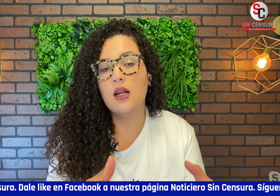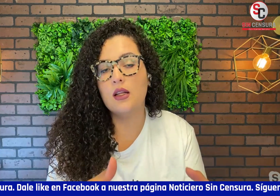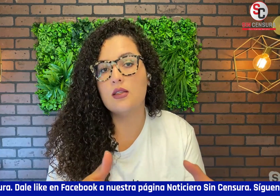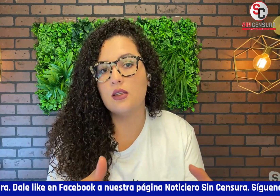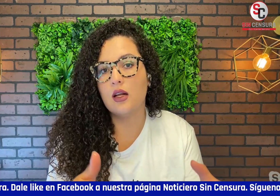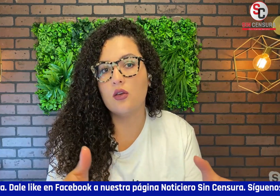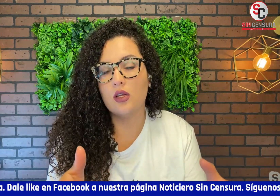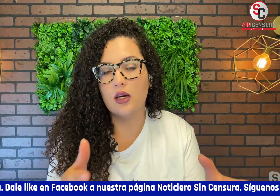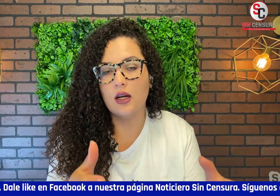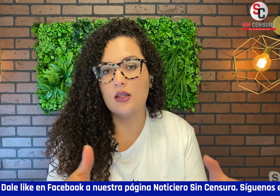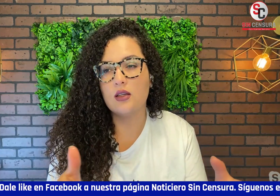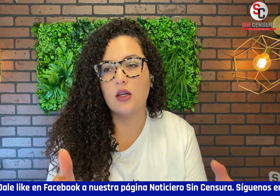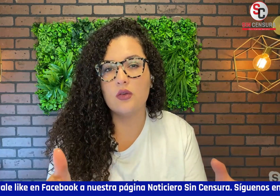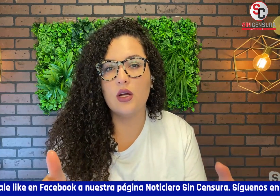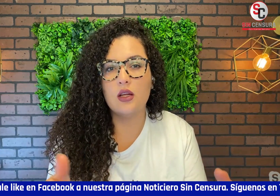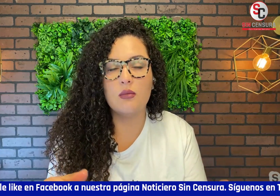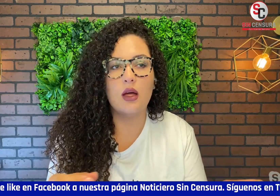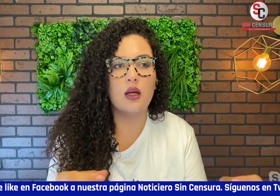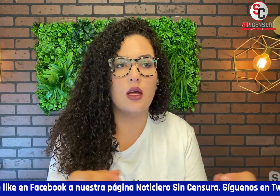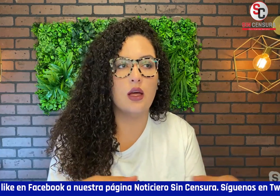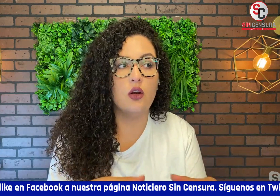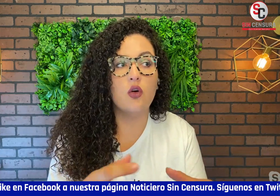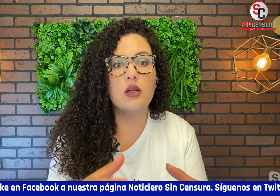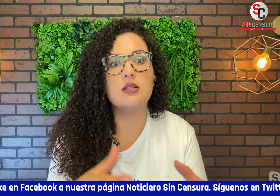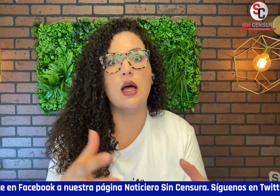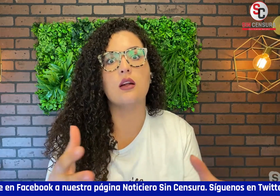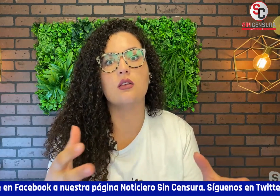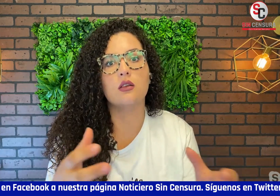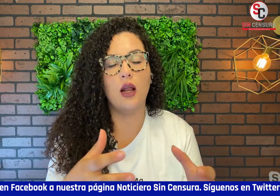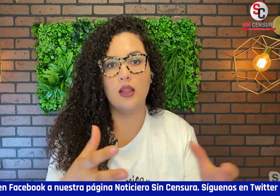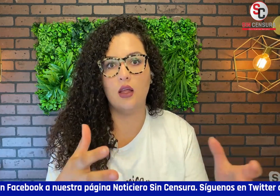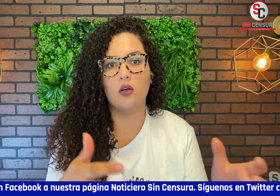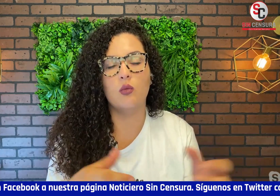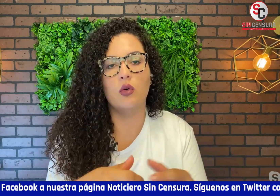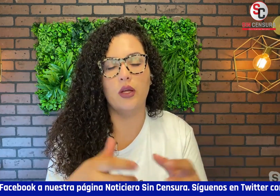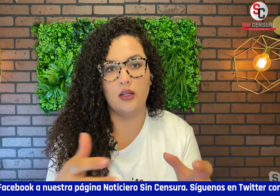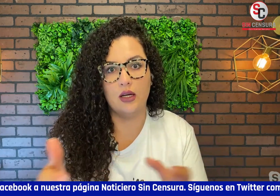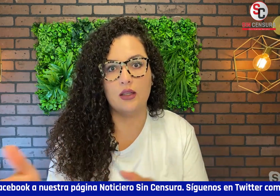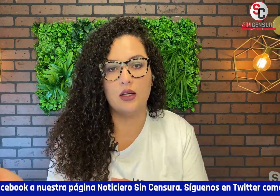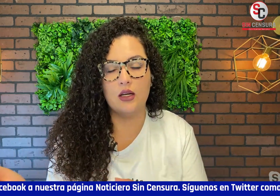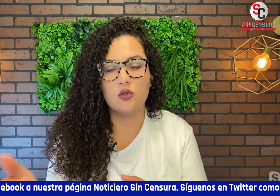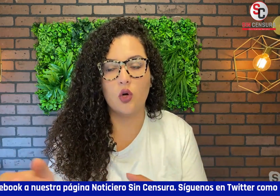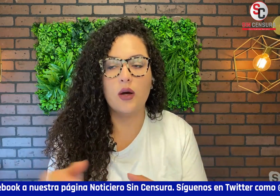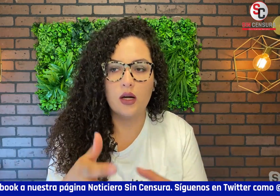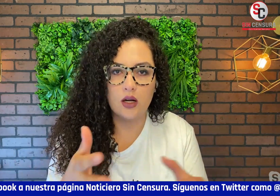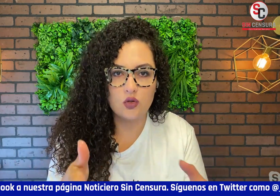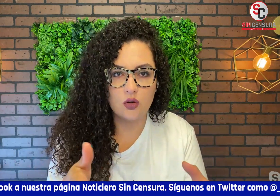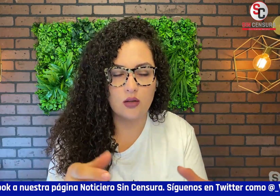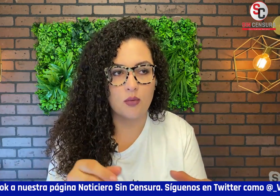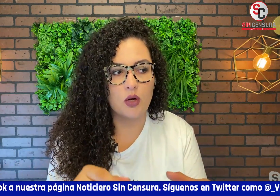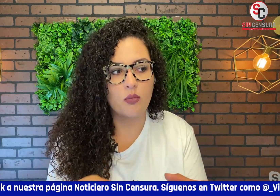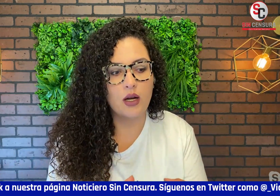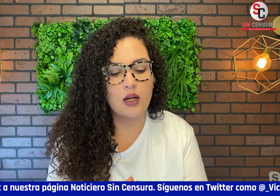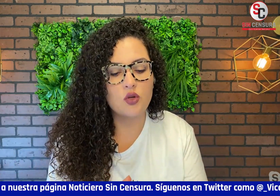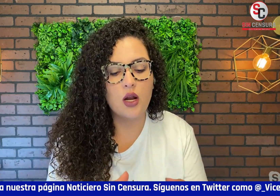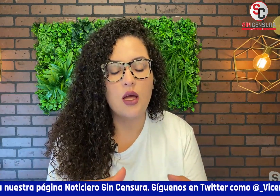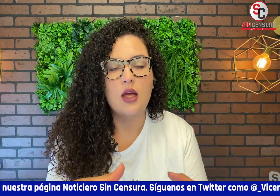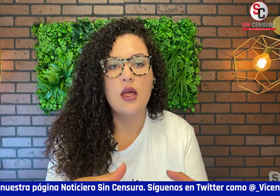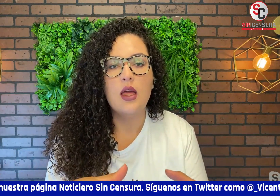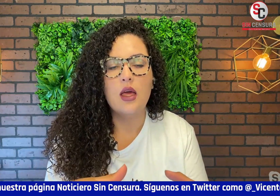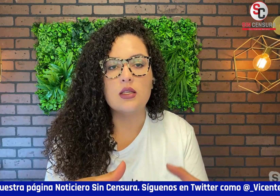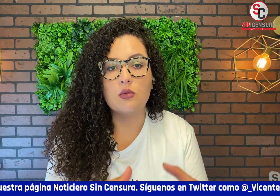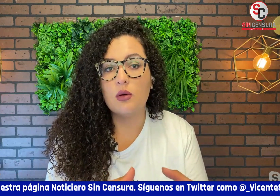bien el líder de Santa Rosa, del cártel Santa Rosa de Lima, no es tan grande como el del cártel Jalisco Nueva Generación, que también opera en la